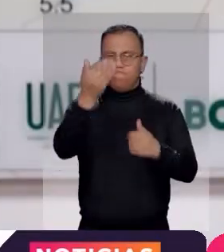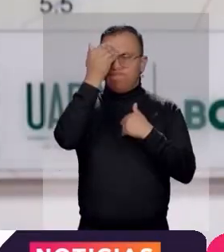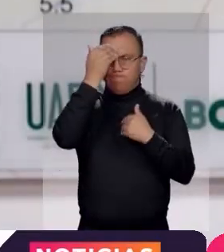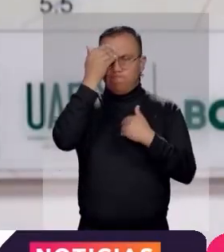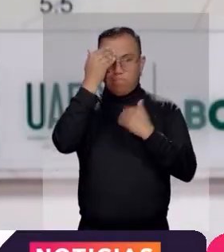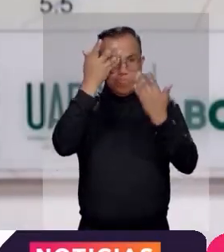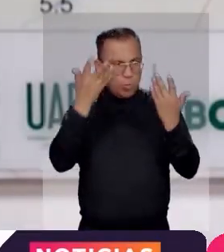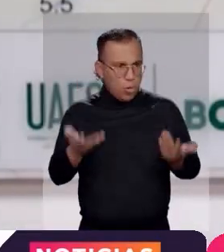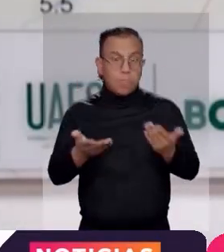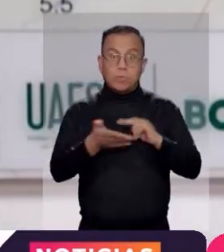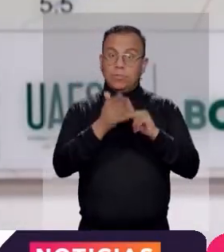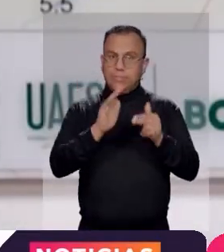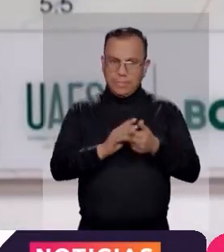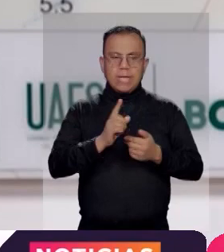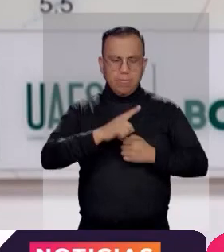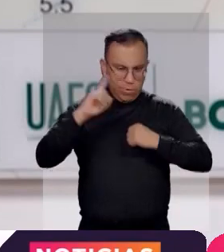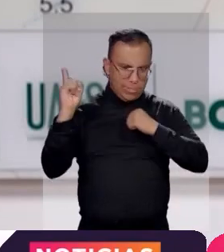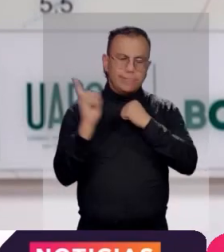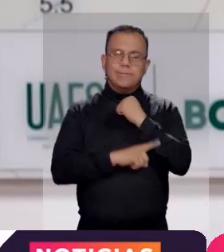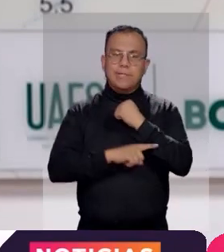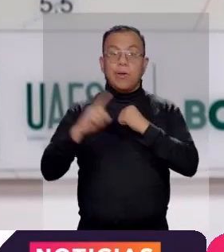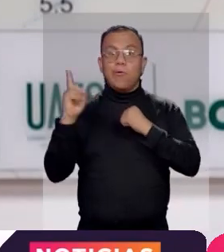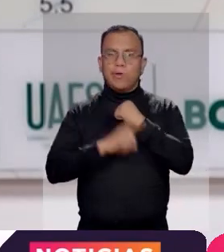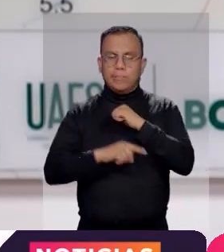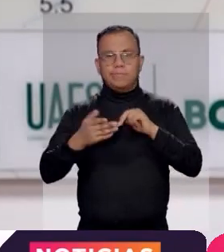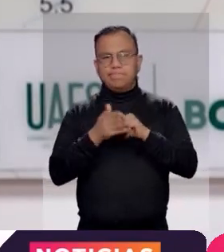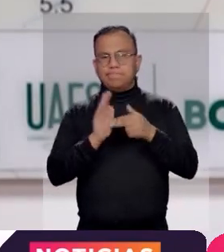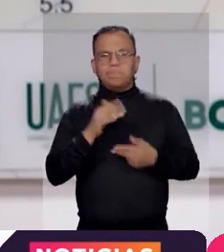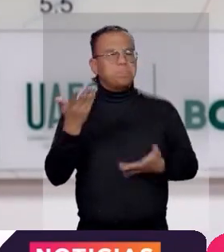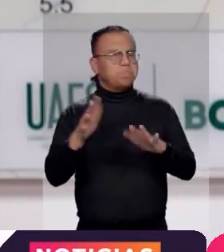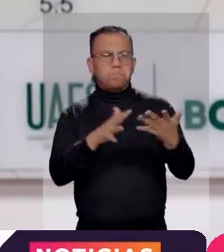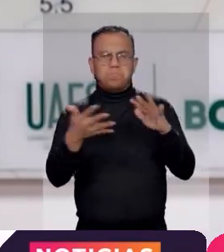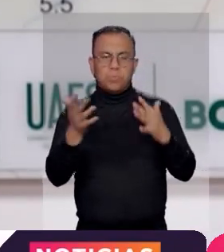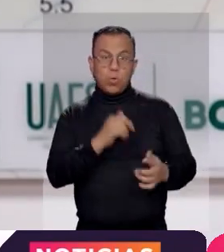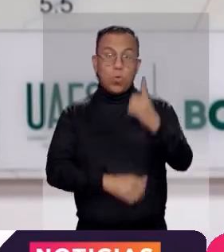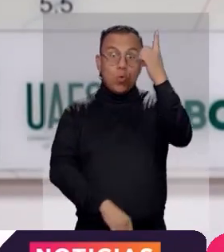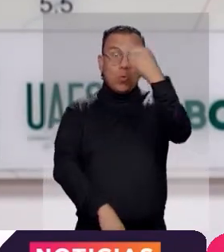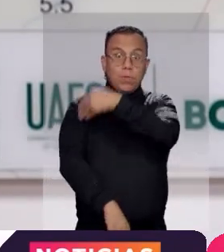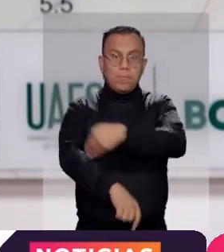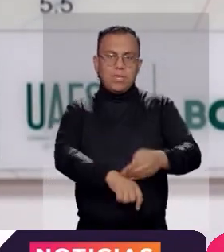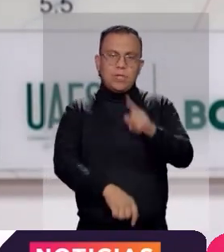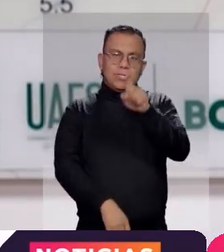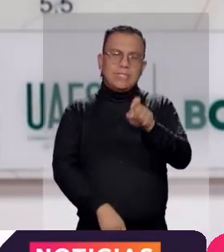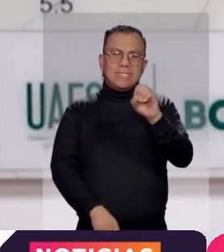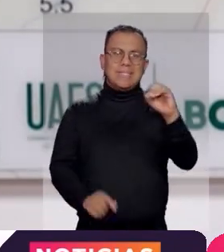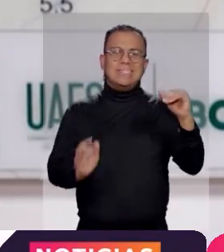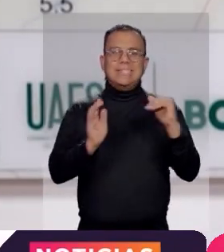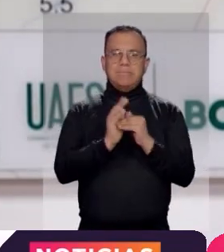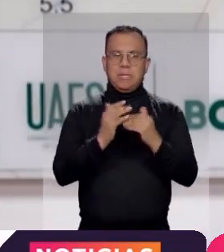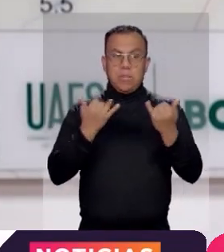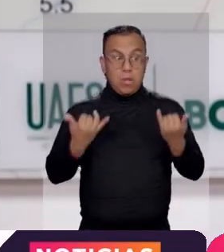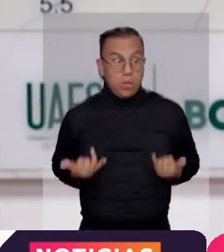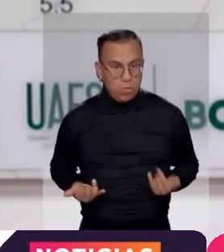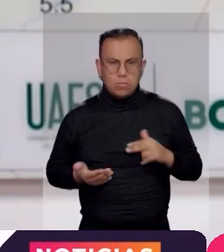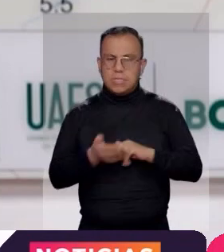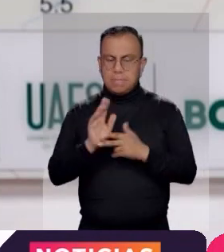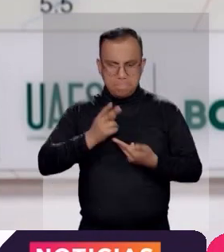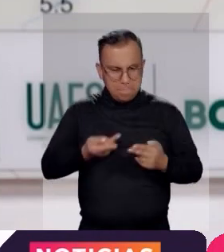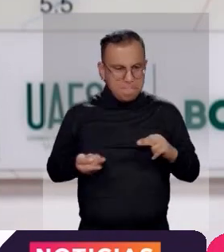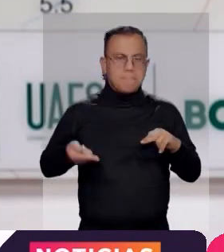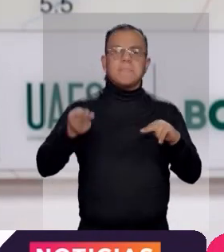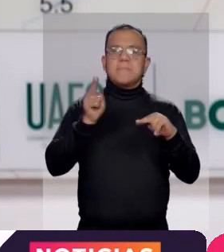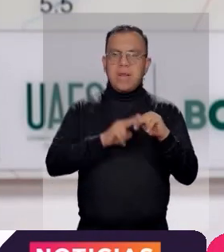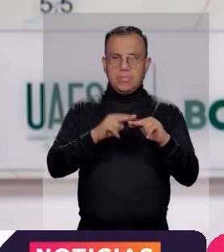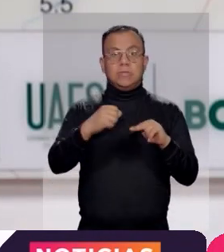conscientes de que esto tiene una sanción que puede llegar a costar 1.066.000 pesos. Pero si